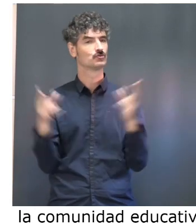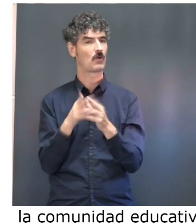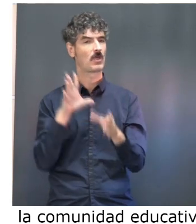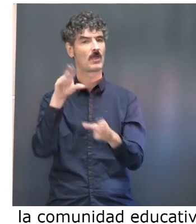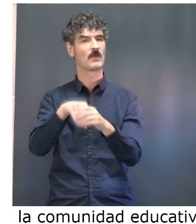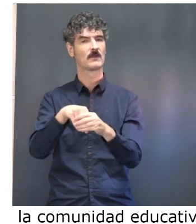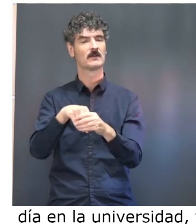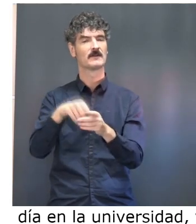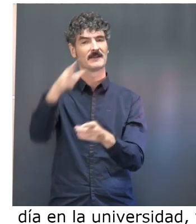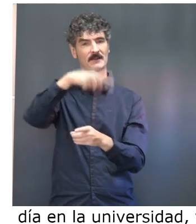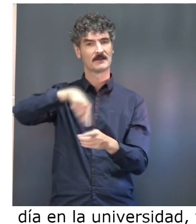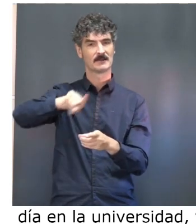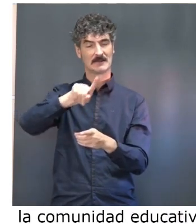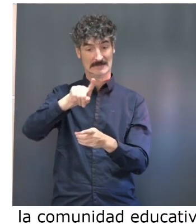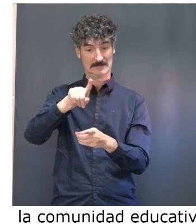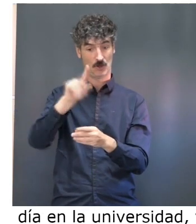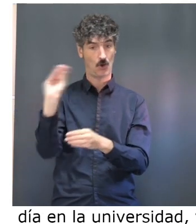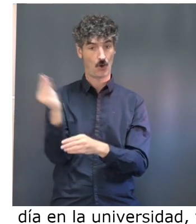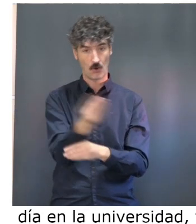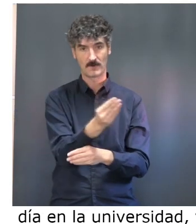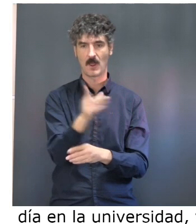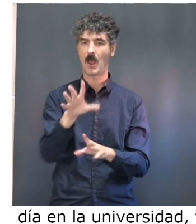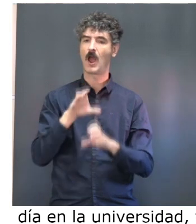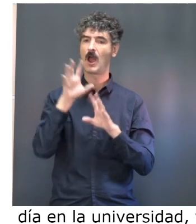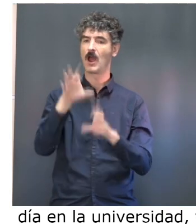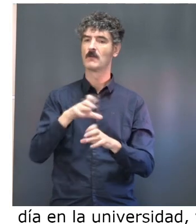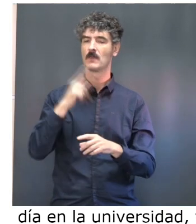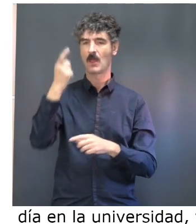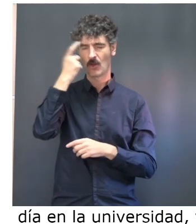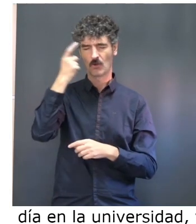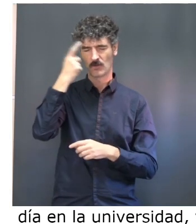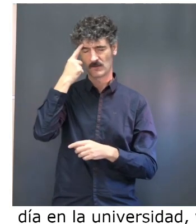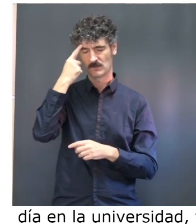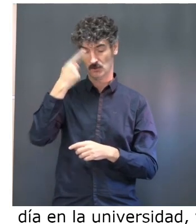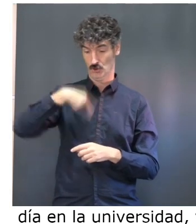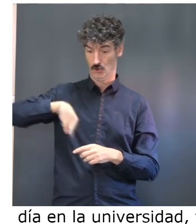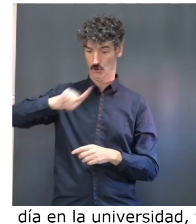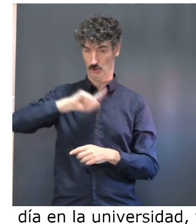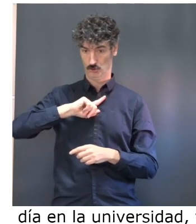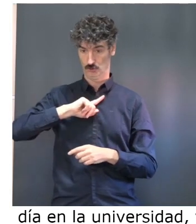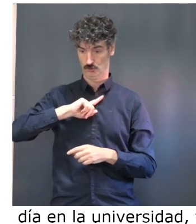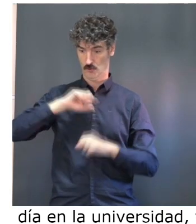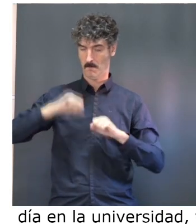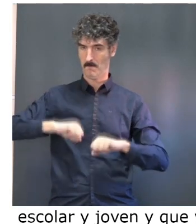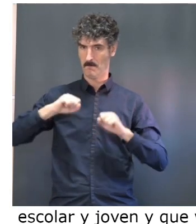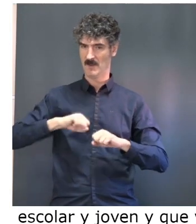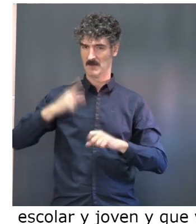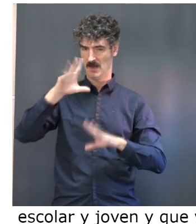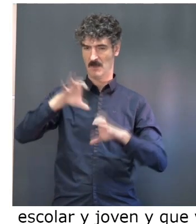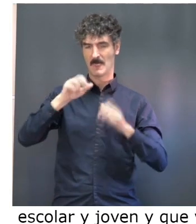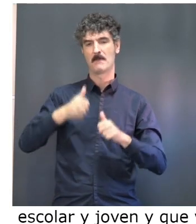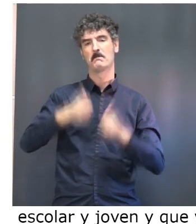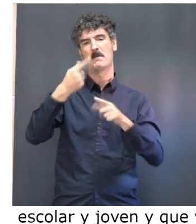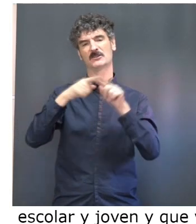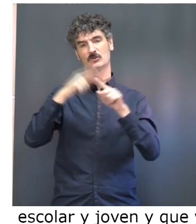que van a tener que aprender de forma consciente muchas menos cosas que tuvimos que hemos tenido que aprender nosotros.